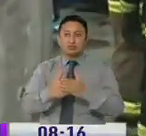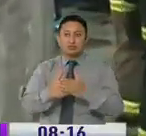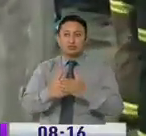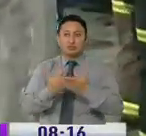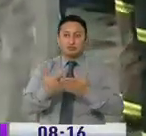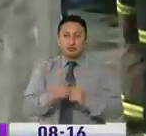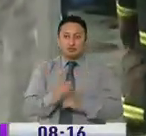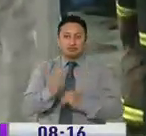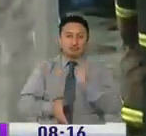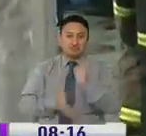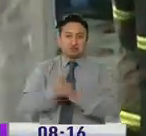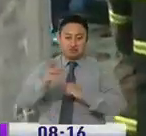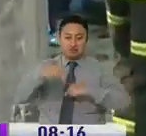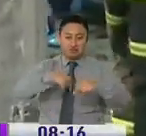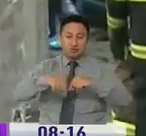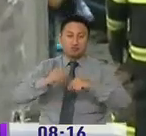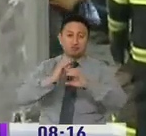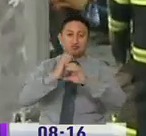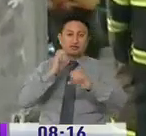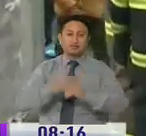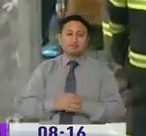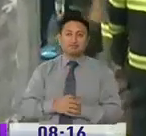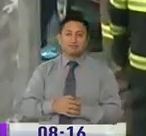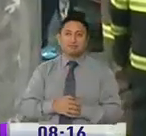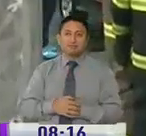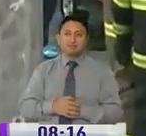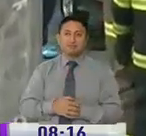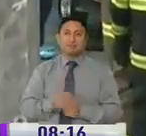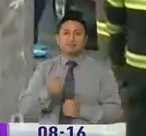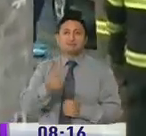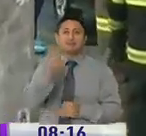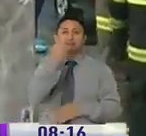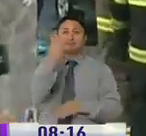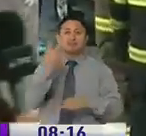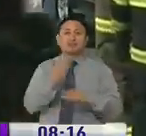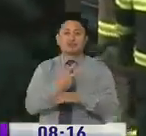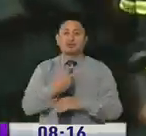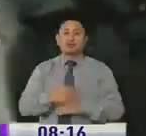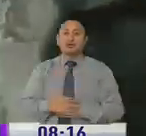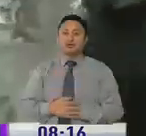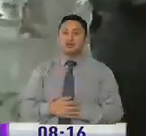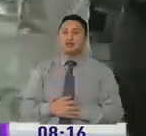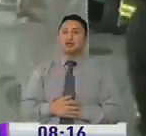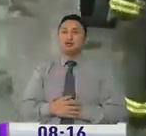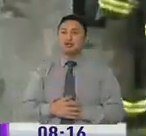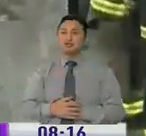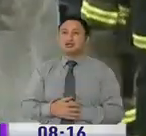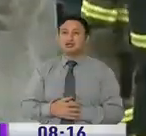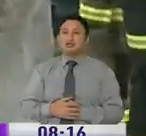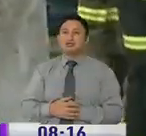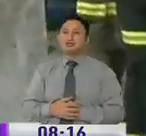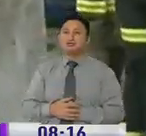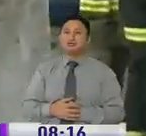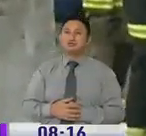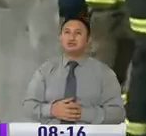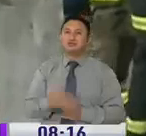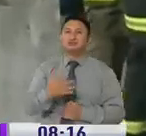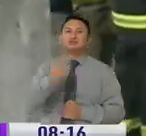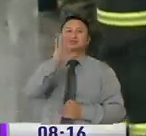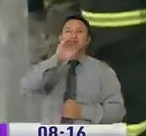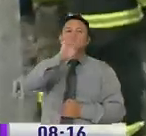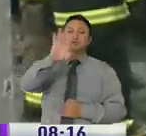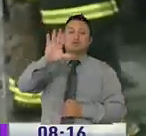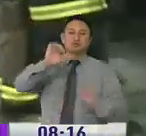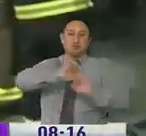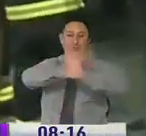más habilitada, sacando obviamente este vehículo que ha tardado casi 2 horas en salir. El accidente se produjo alrededor de las 5:45